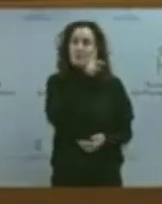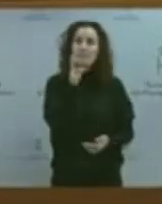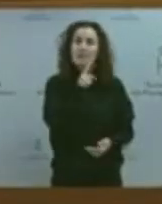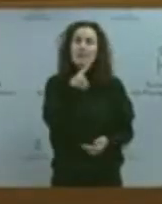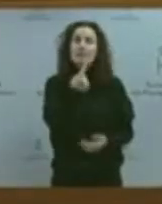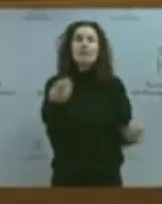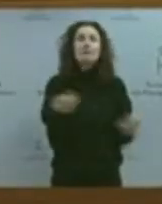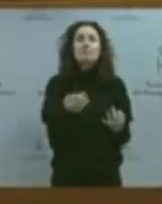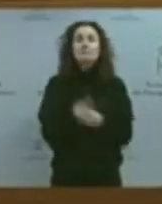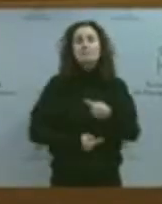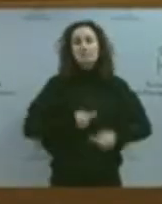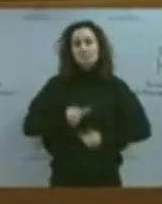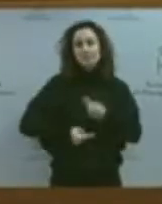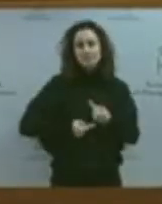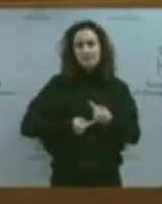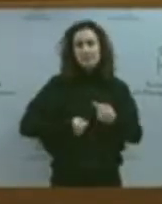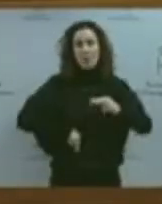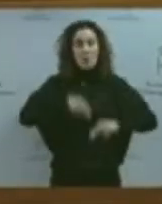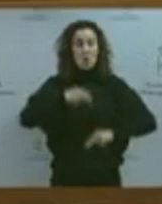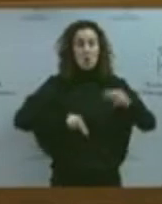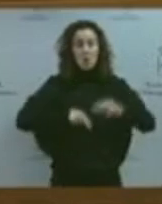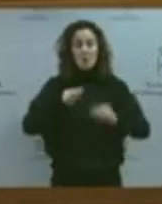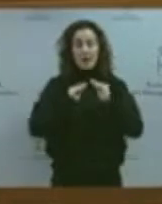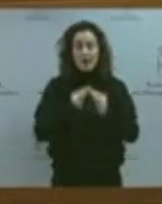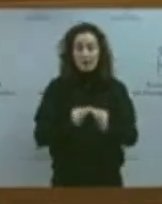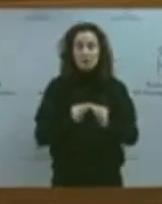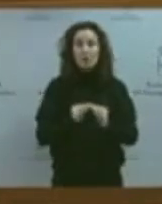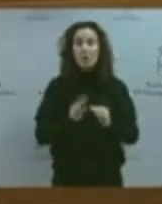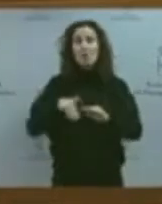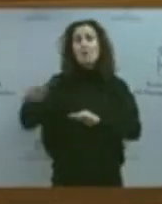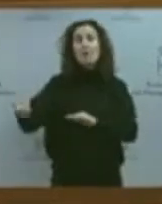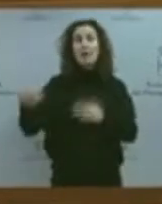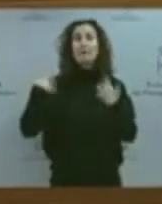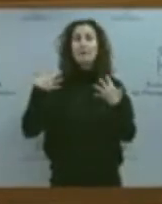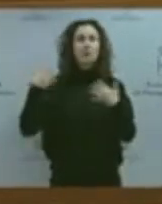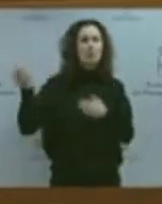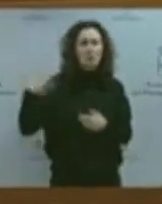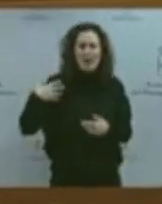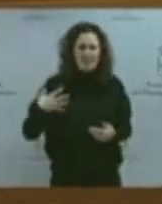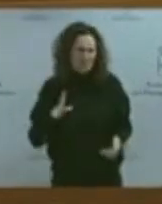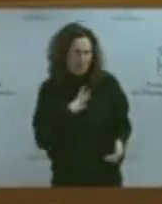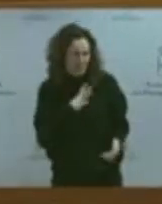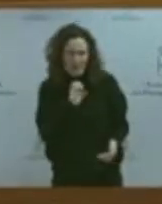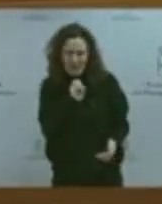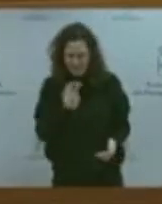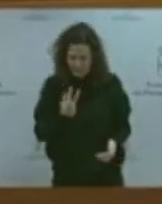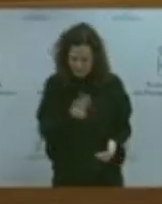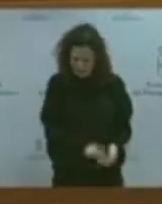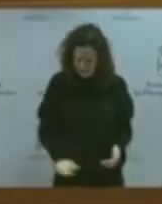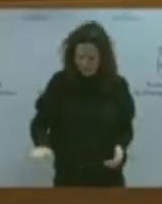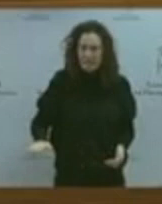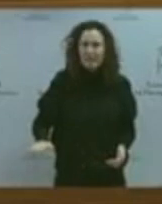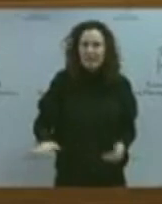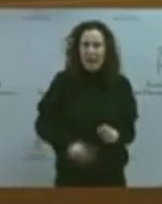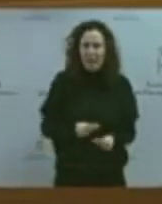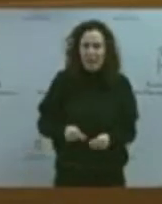que se va a realizar no va a tener patio exterior. ¿Usted concibe que hay una escuela de 0 a 3 sin patio exterior para que los niños y las niñas puedan salir a tomar el